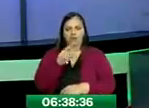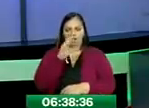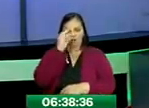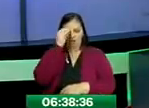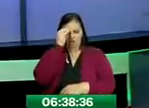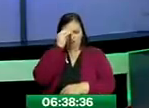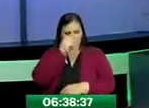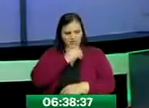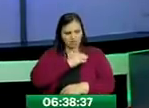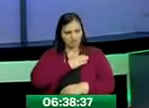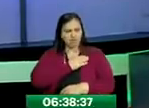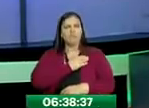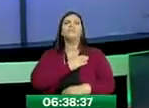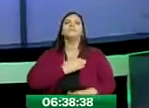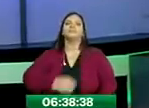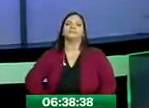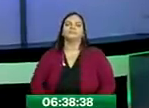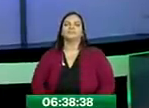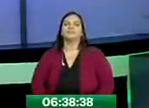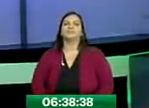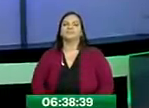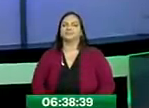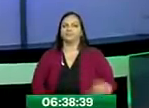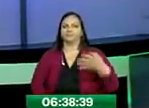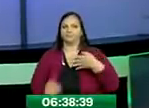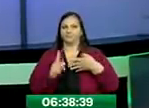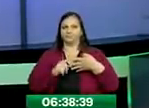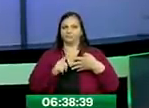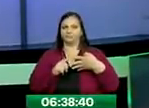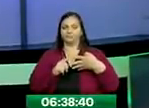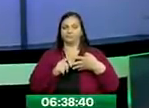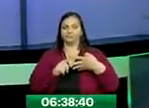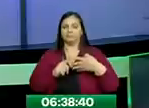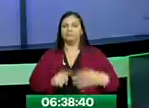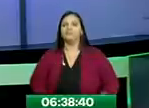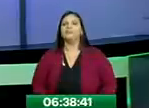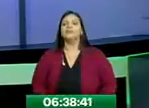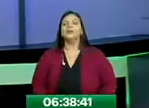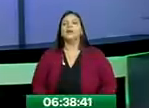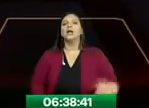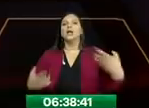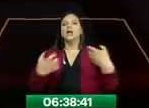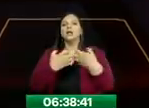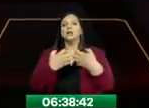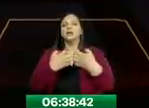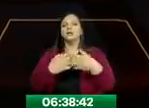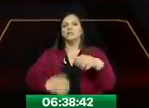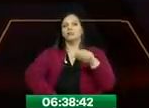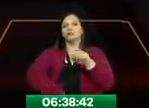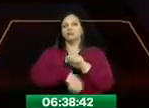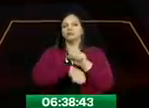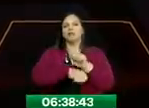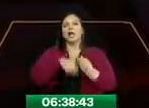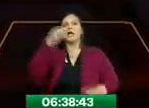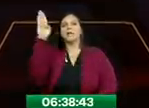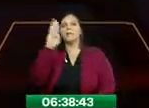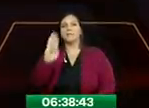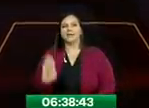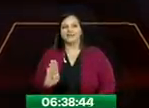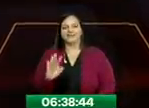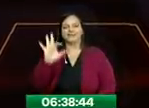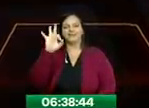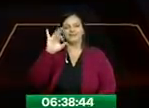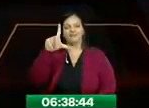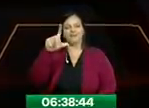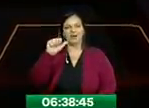situaciones que nos dan. Vamos primero con el que dio positivo, el director técnico del conjunto del Flamengo. Ahí está,